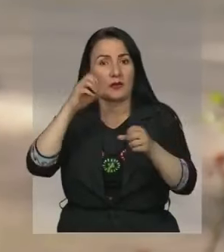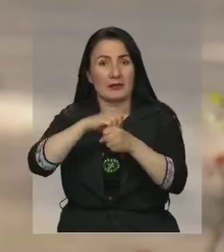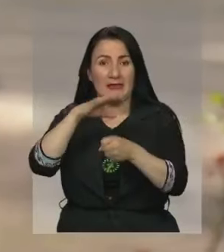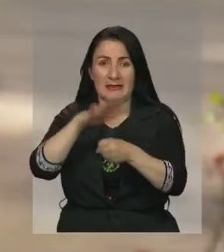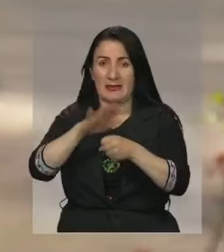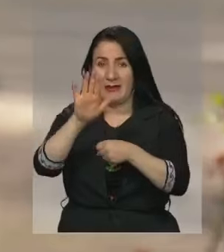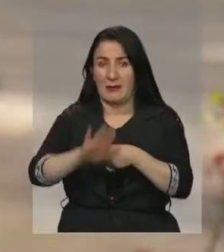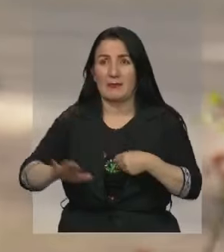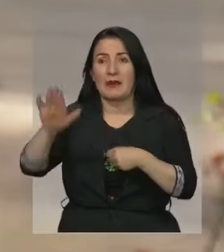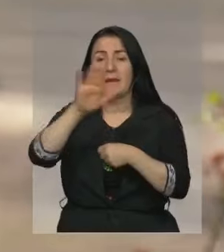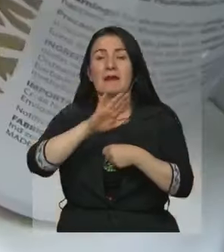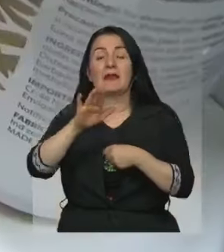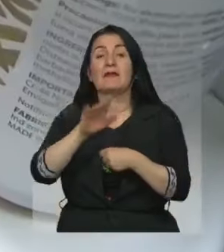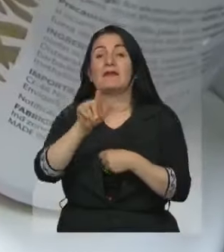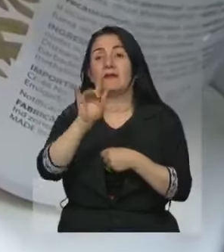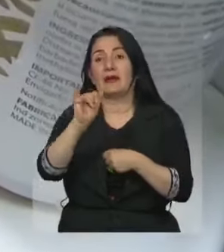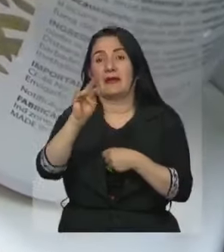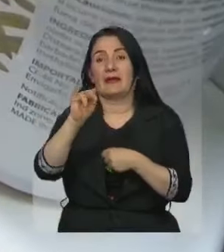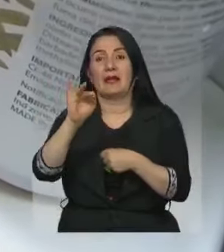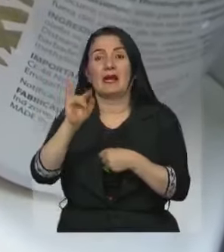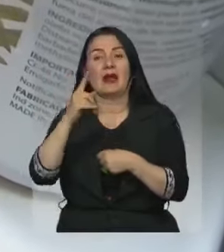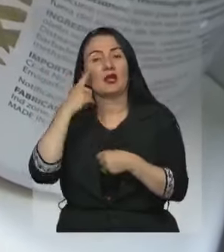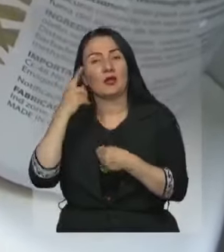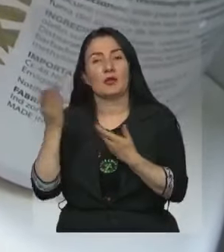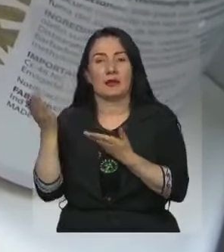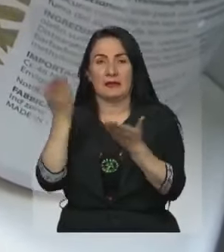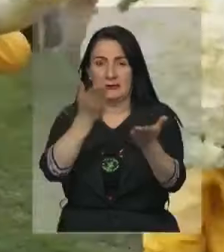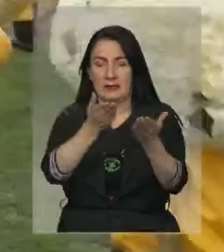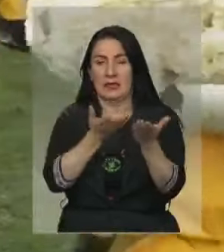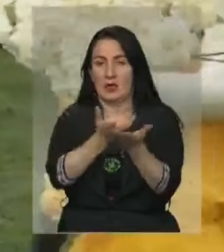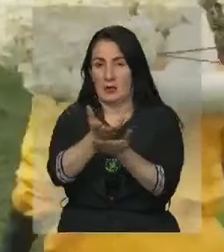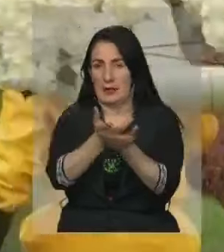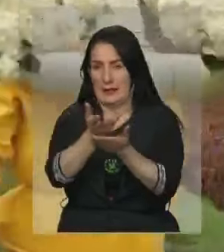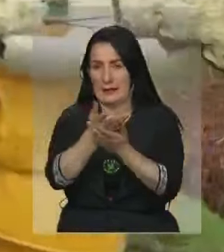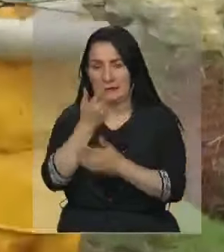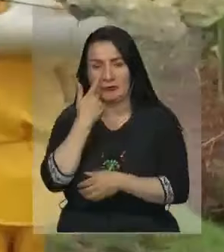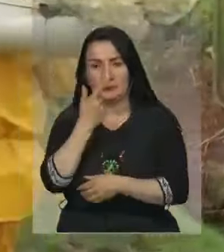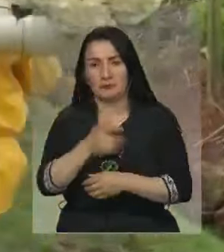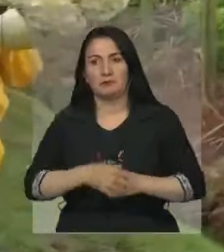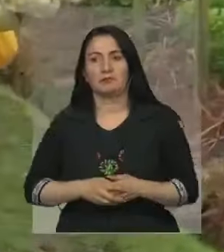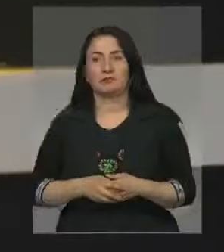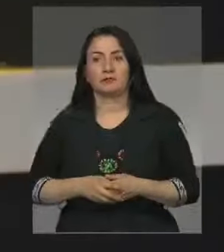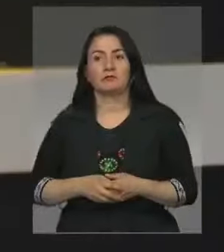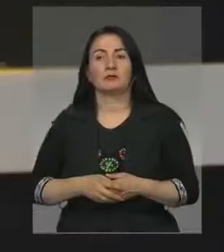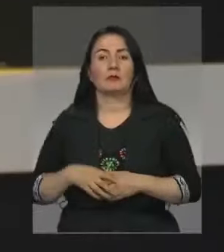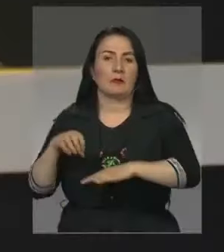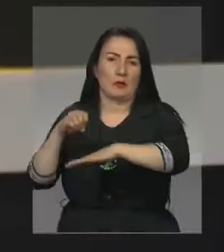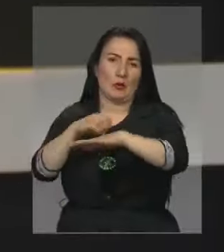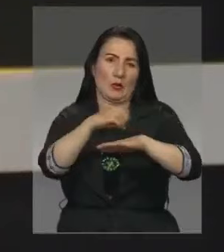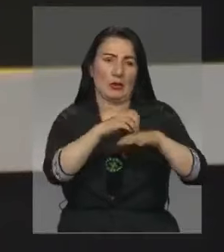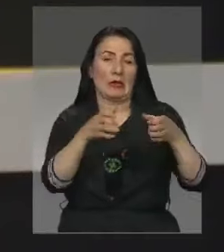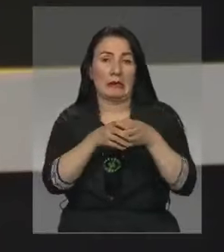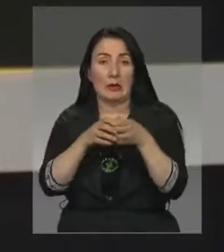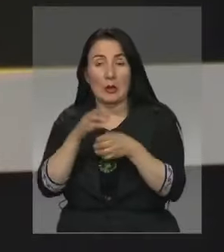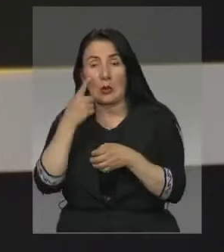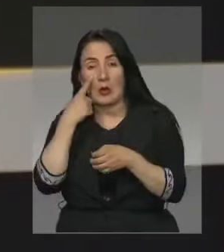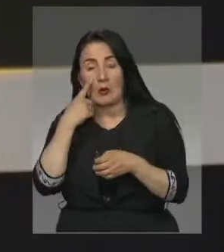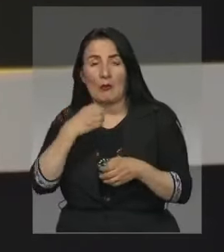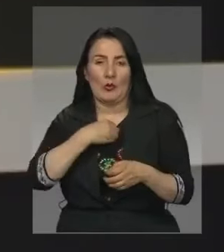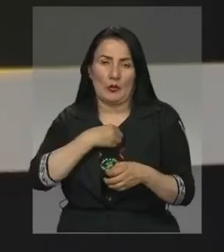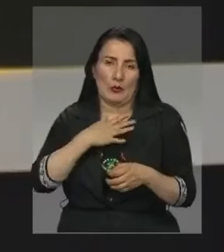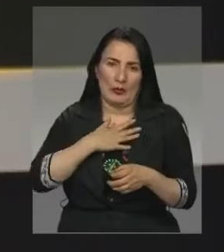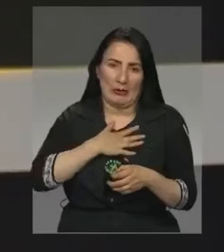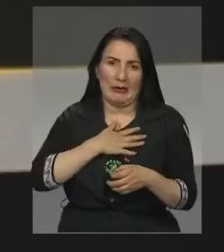departamental, desde Fenalco Sostenible entregan algunas recomendaciones. Las organizaciones tengan el radar oportunidades, por ejemplo, con las